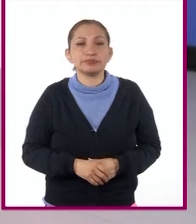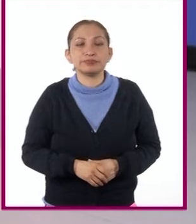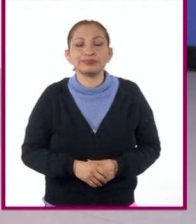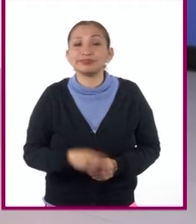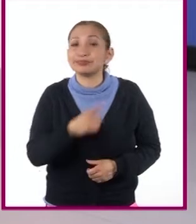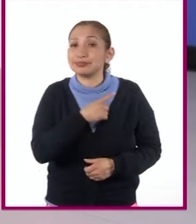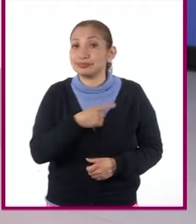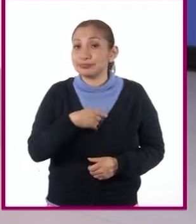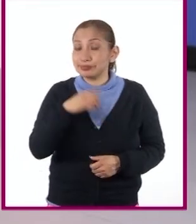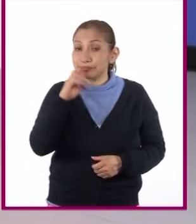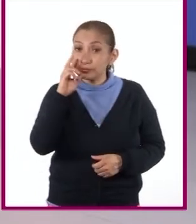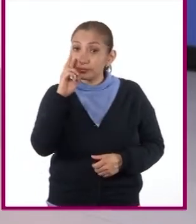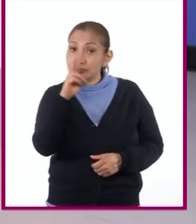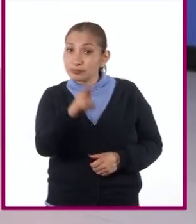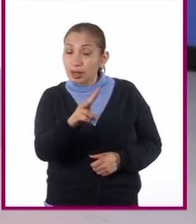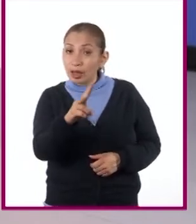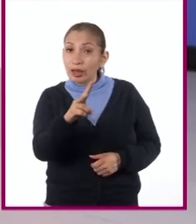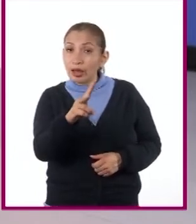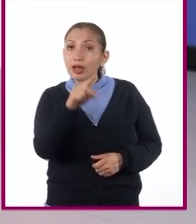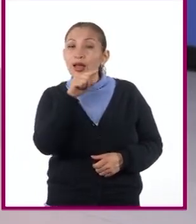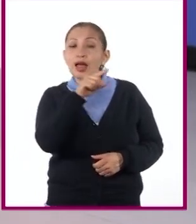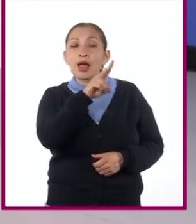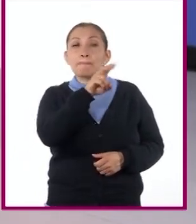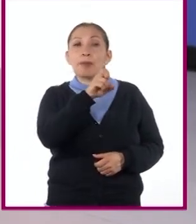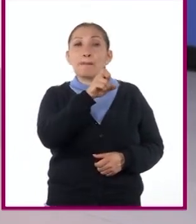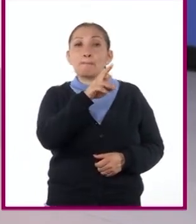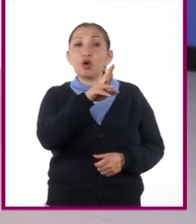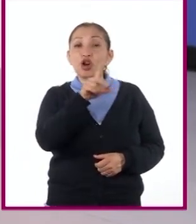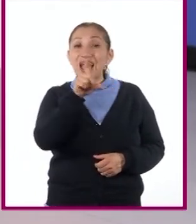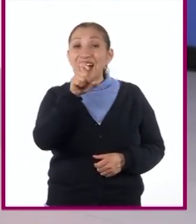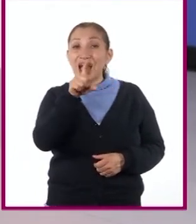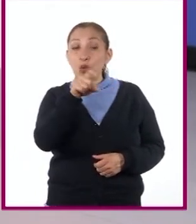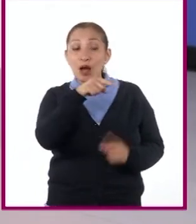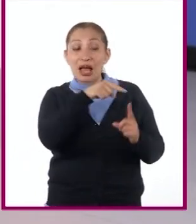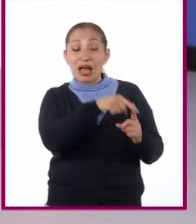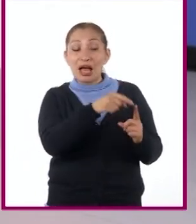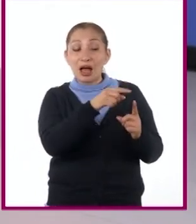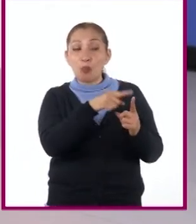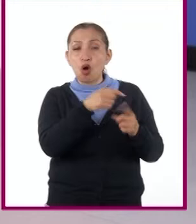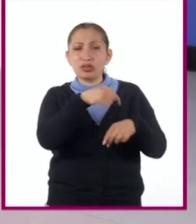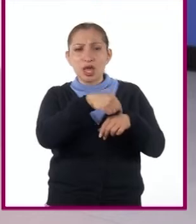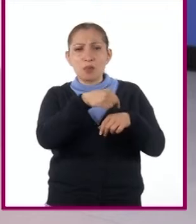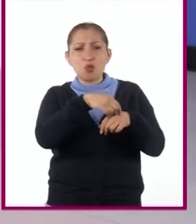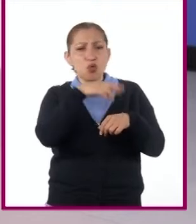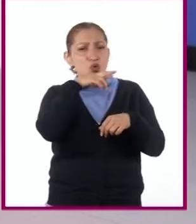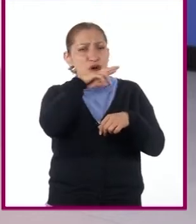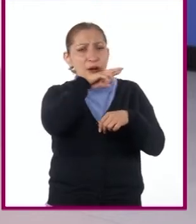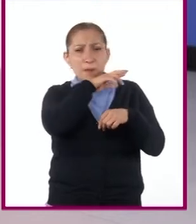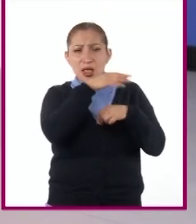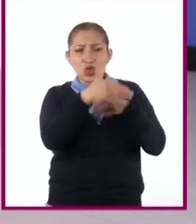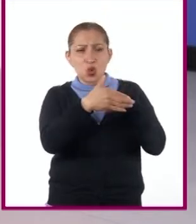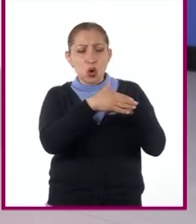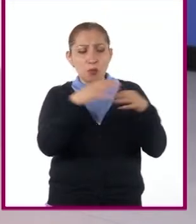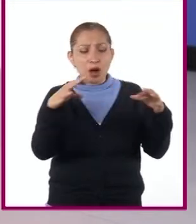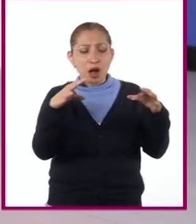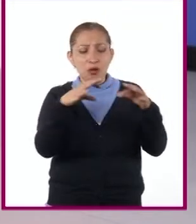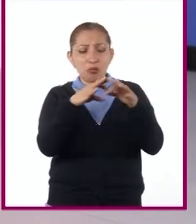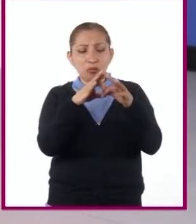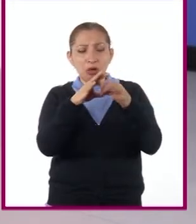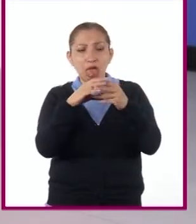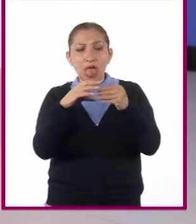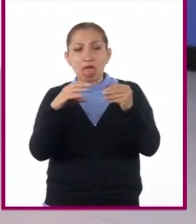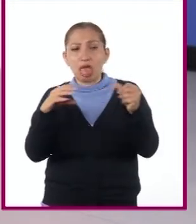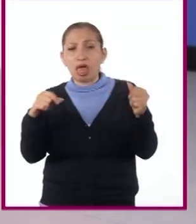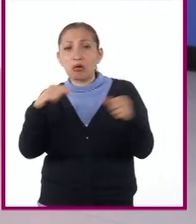Debemos tener en cuenta que la influencia del vapor de agua posee una corta duración, pudiendo cambiar su concentración